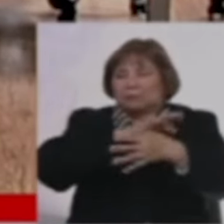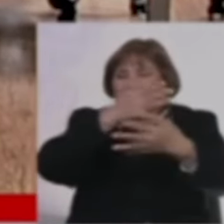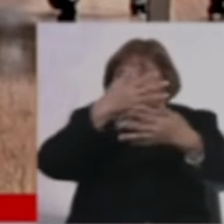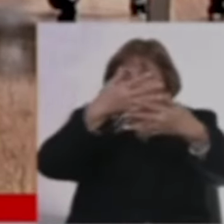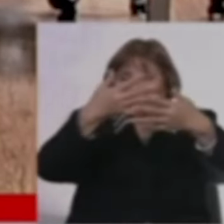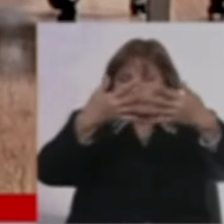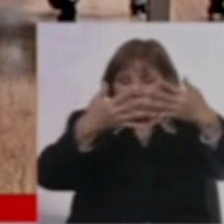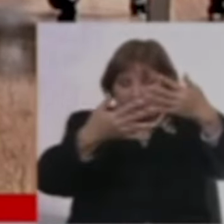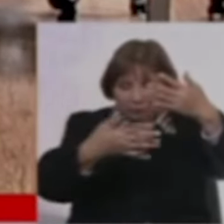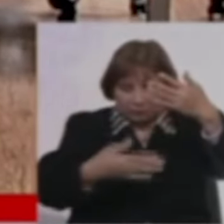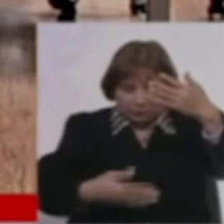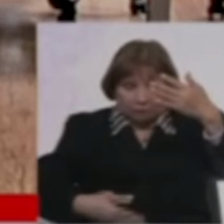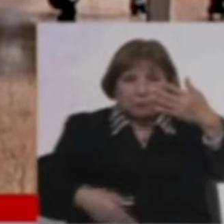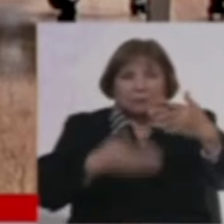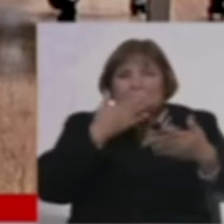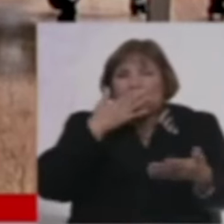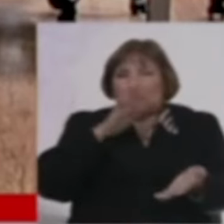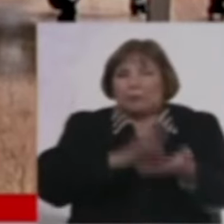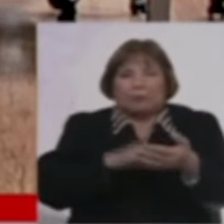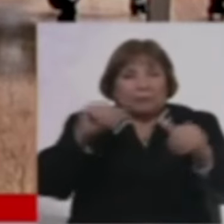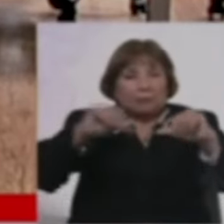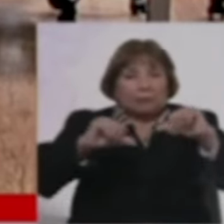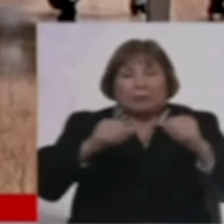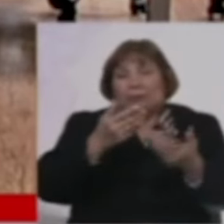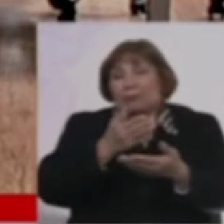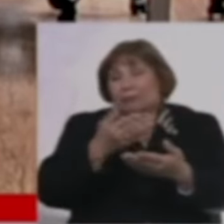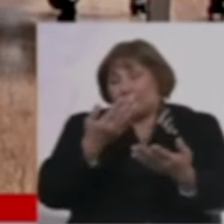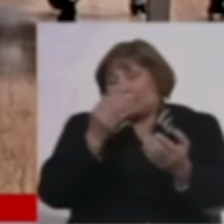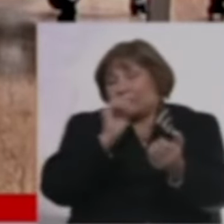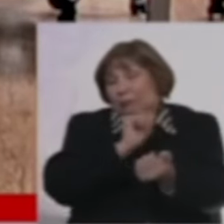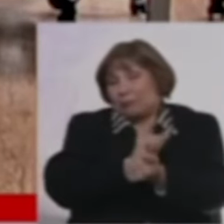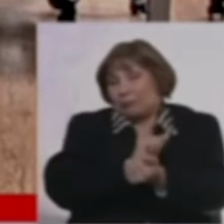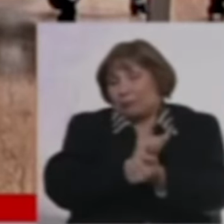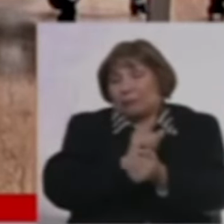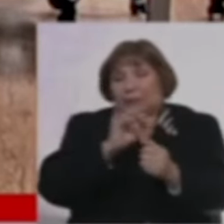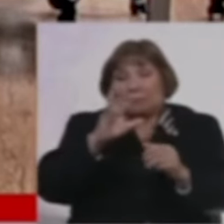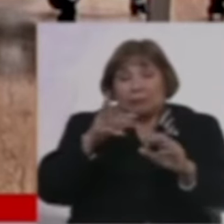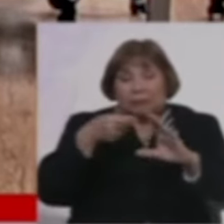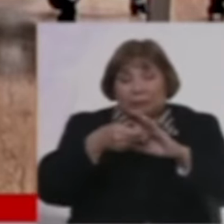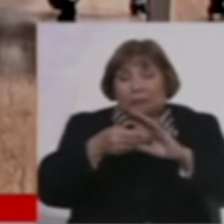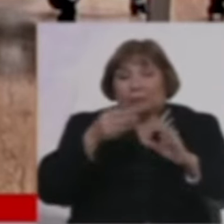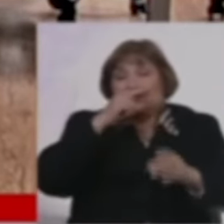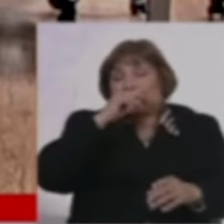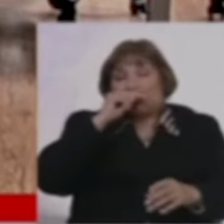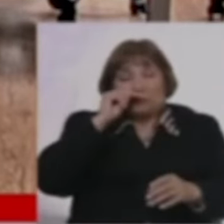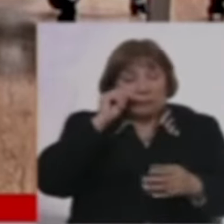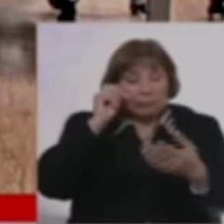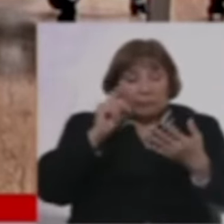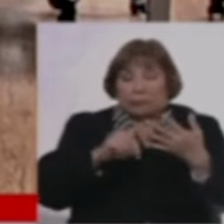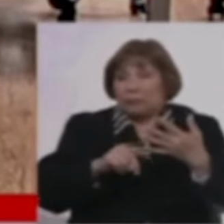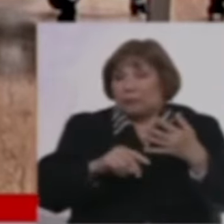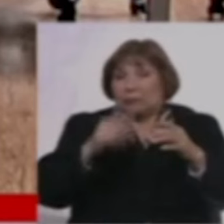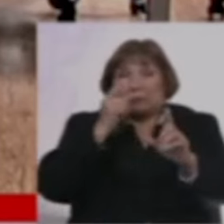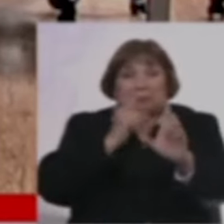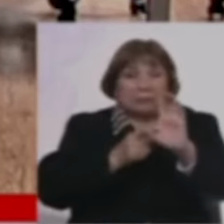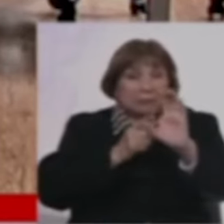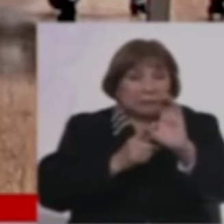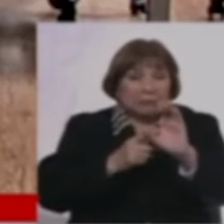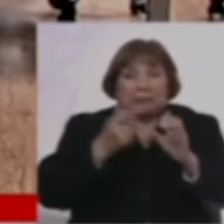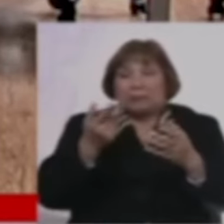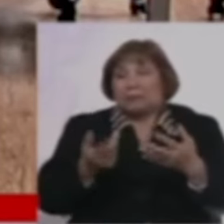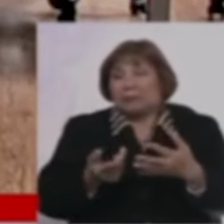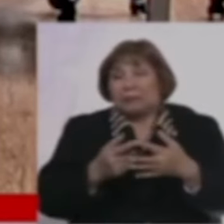gama de los delitos Especialmente los los vinculados a corrupción narcotráfico terrorismo